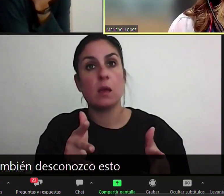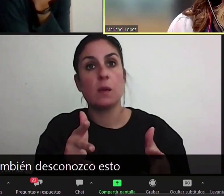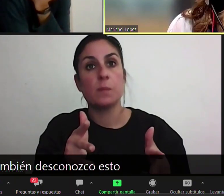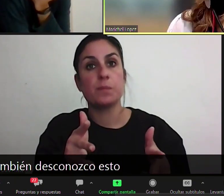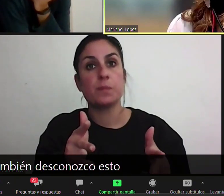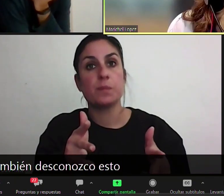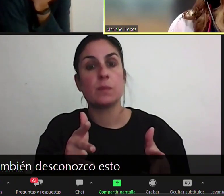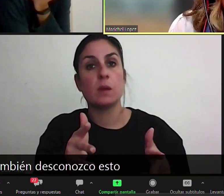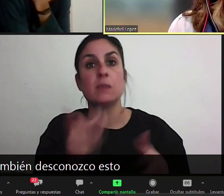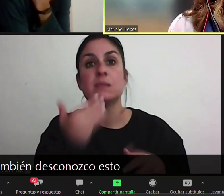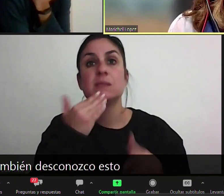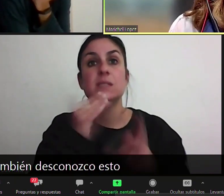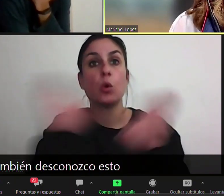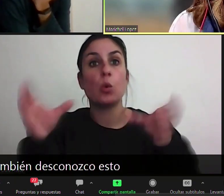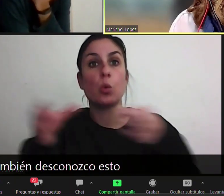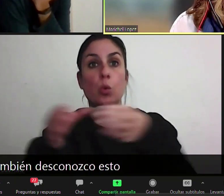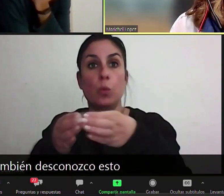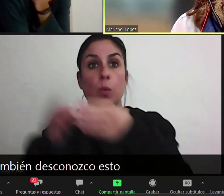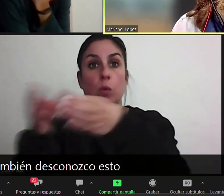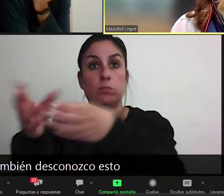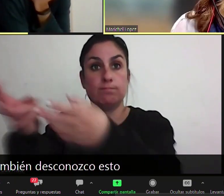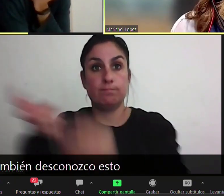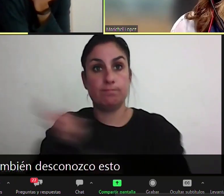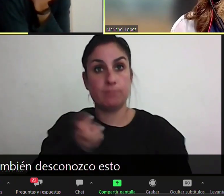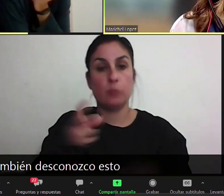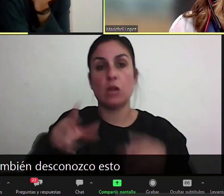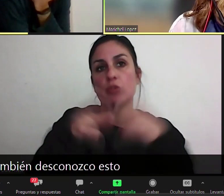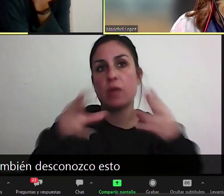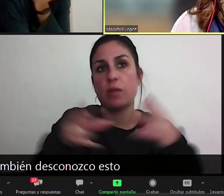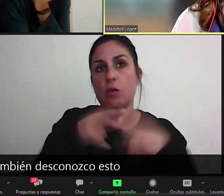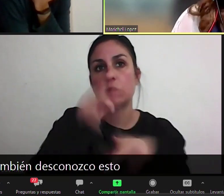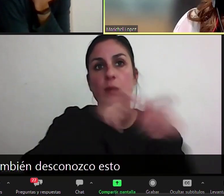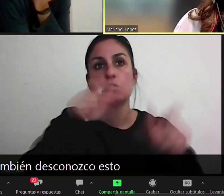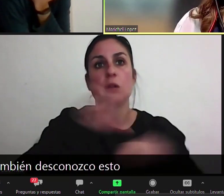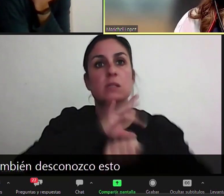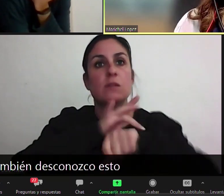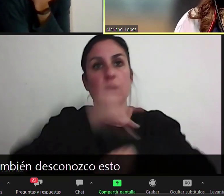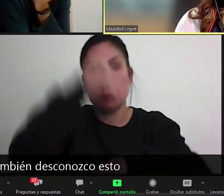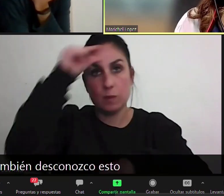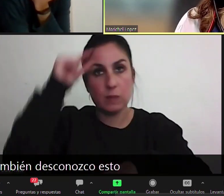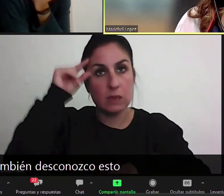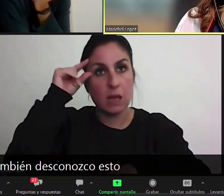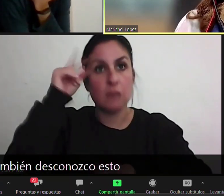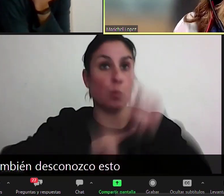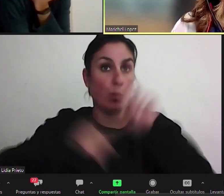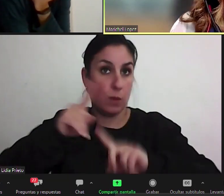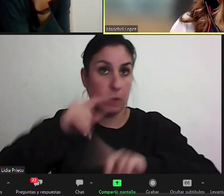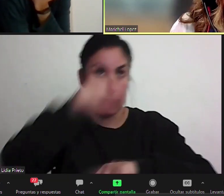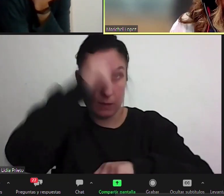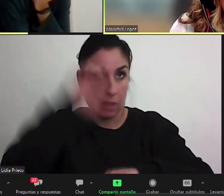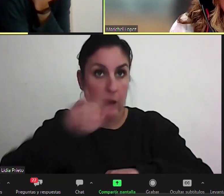turísticos, cuando vienen grupos que sabes que asociaciones de enfermos mentales y tal, que bueno, que son problemas mentales, pero sabéis que se llaman